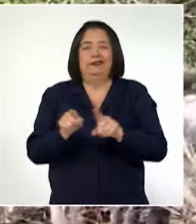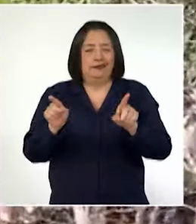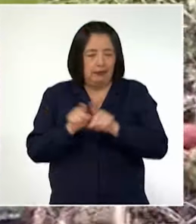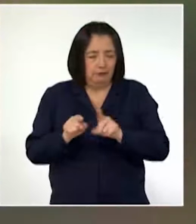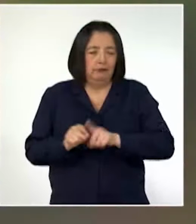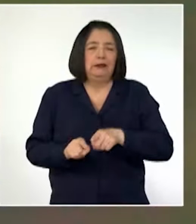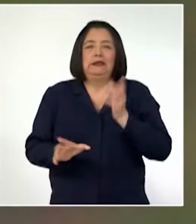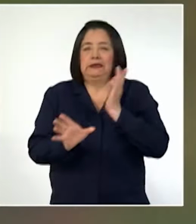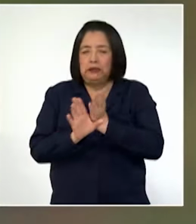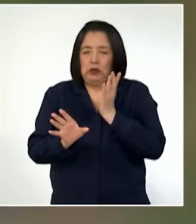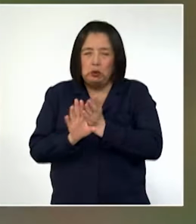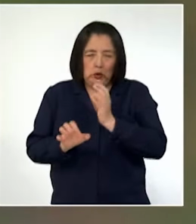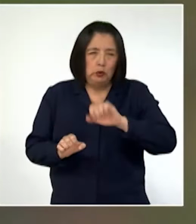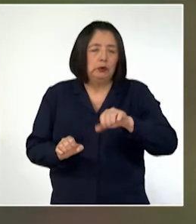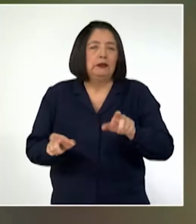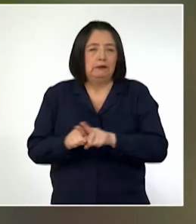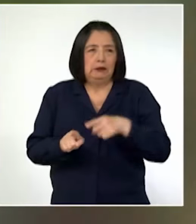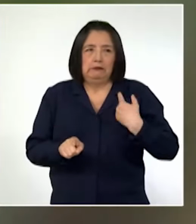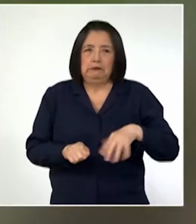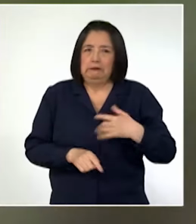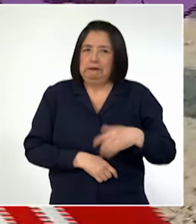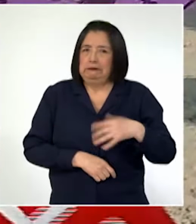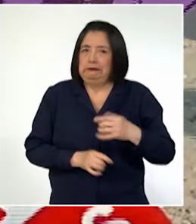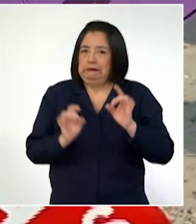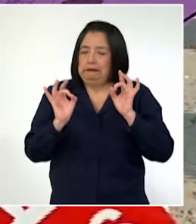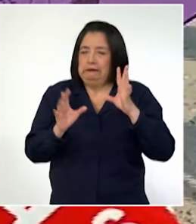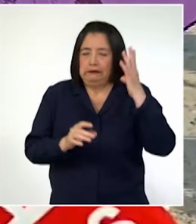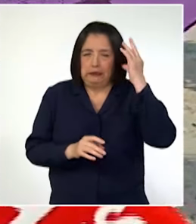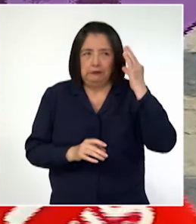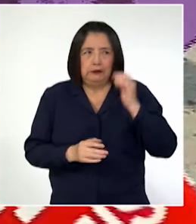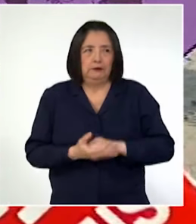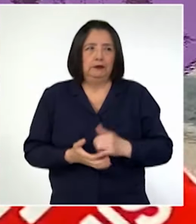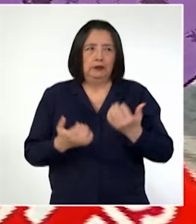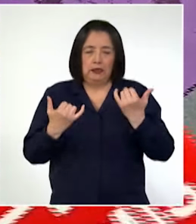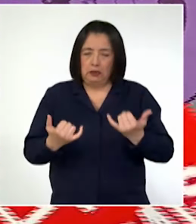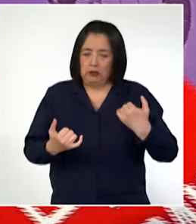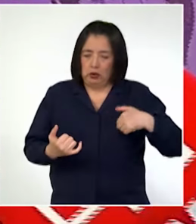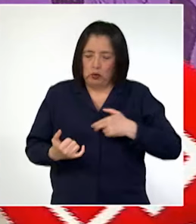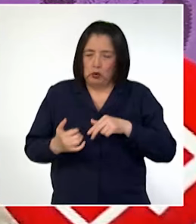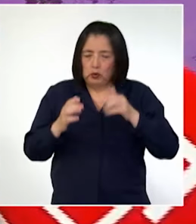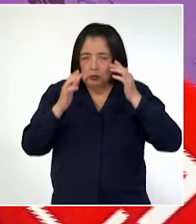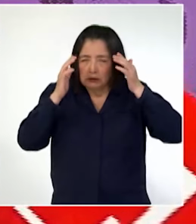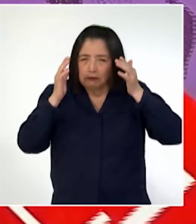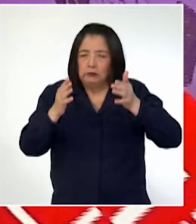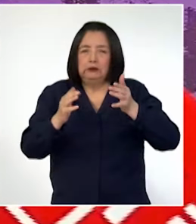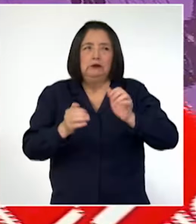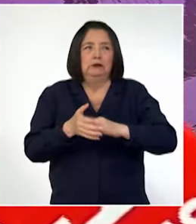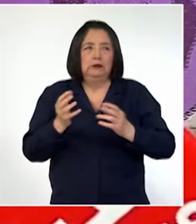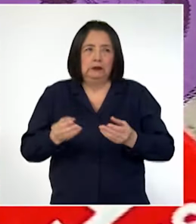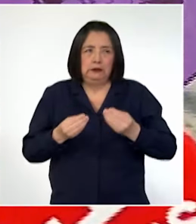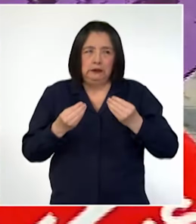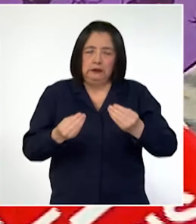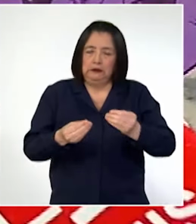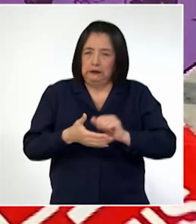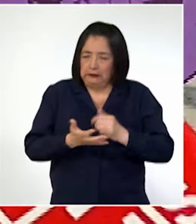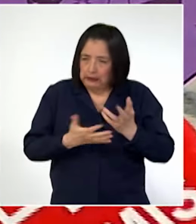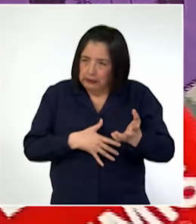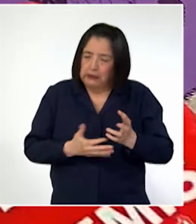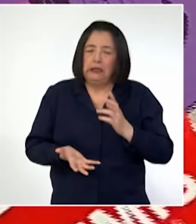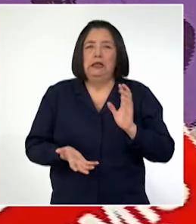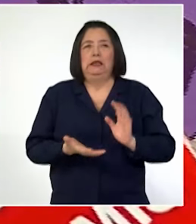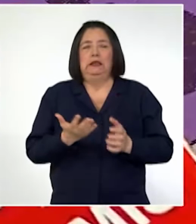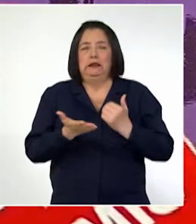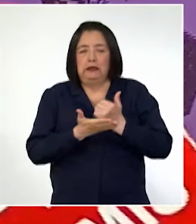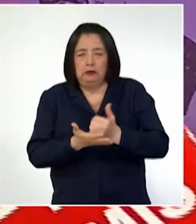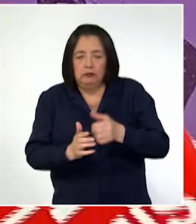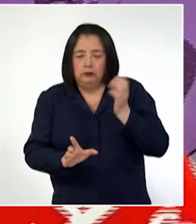atención psicológica tras esta terrible experiencia. Estamos abocados en darles contención a los chicos